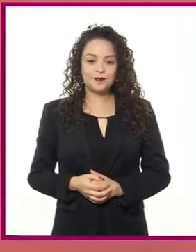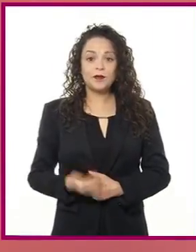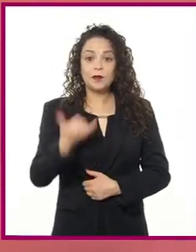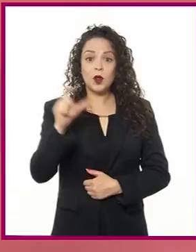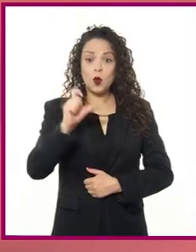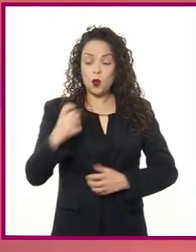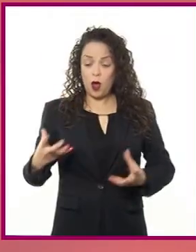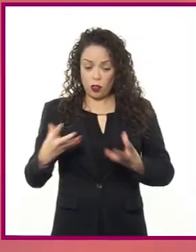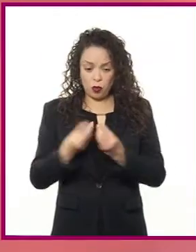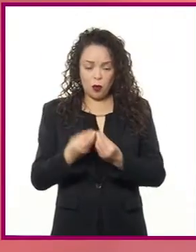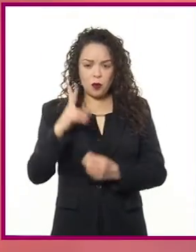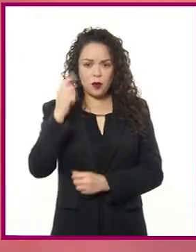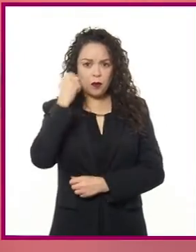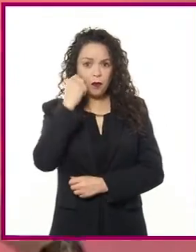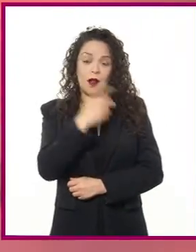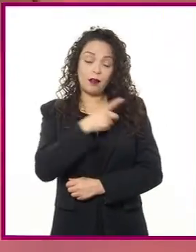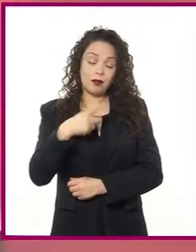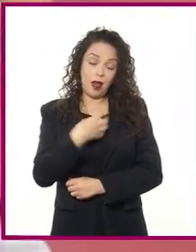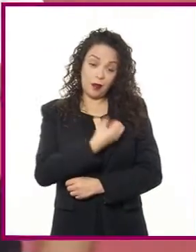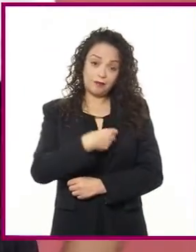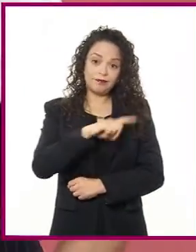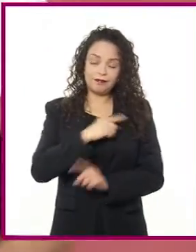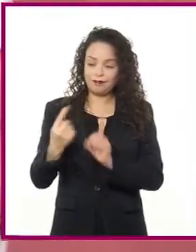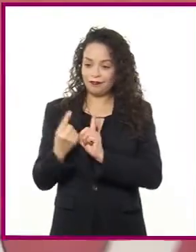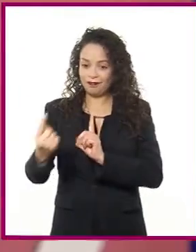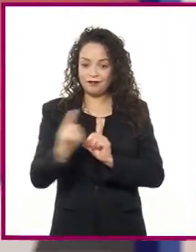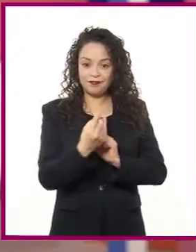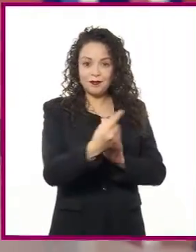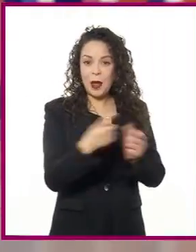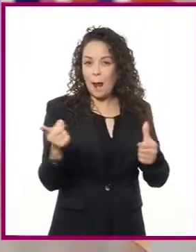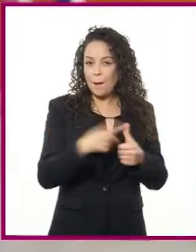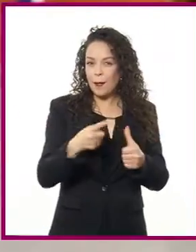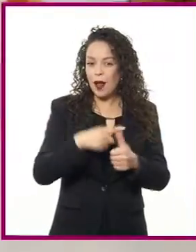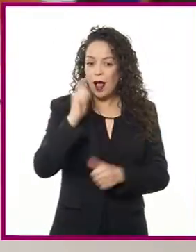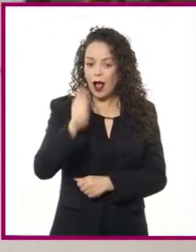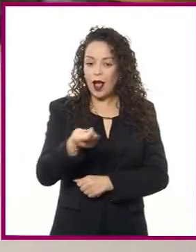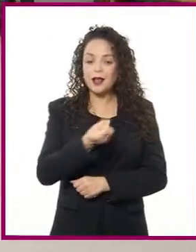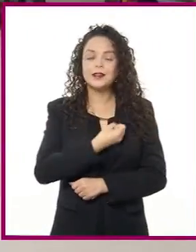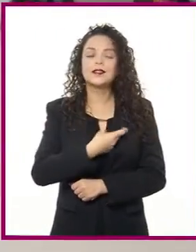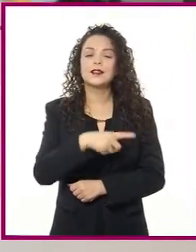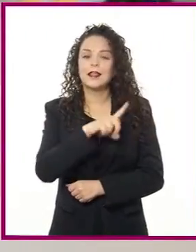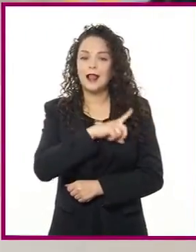recordemos conservar la sana distancia. La salud es lo primero. Además,